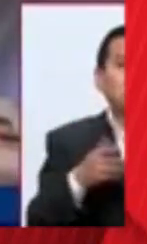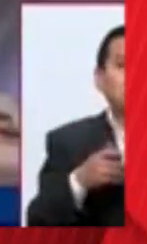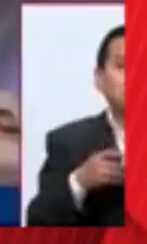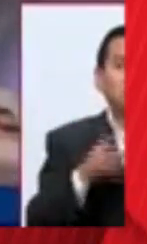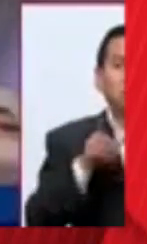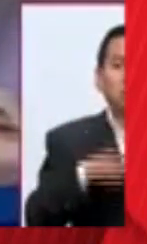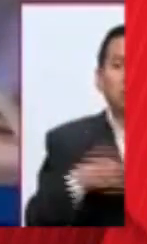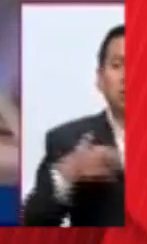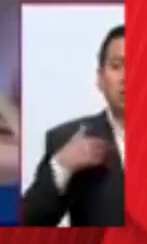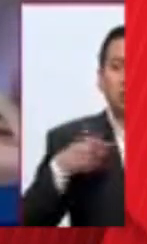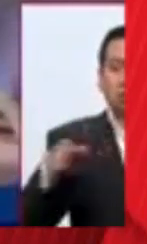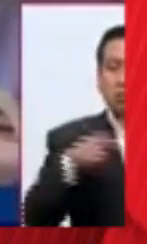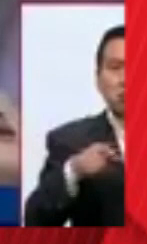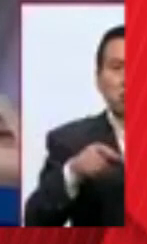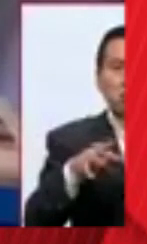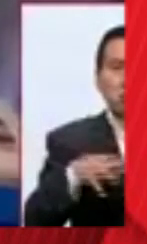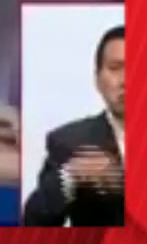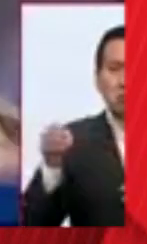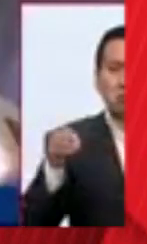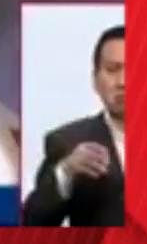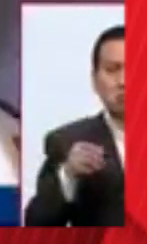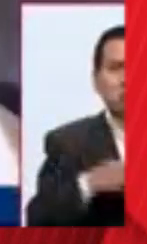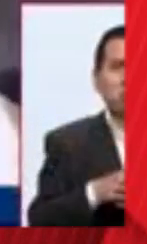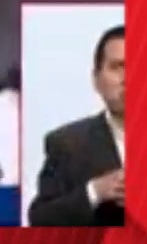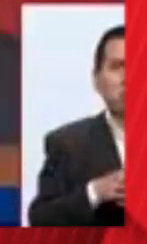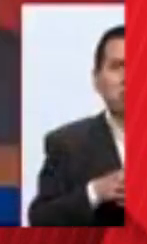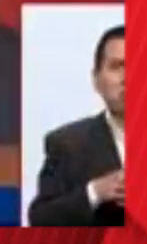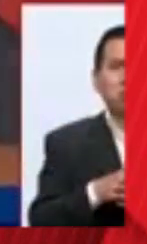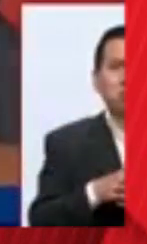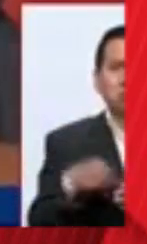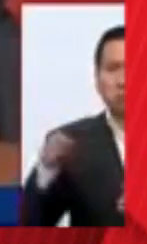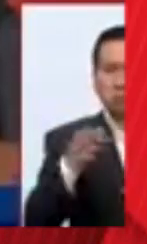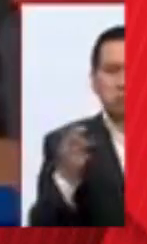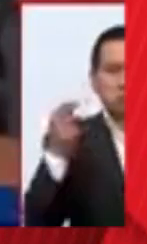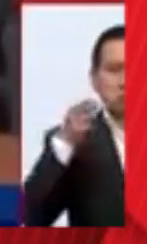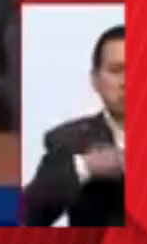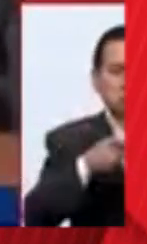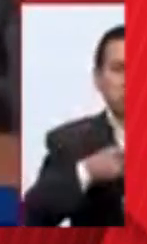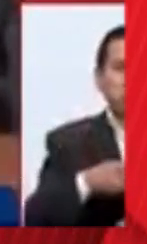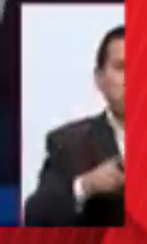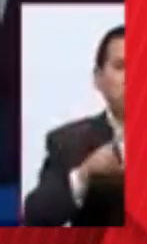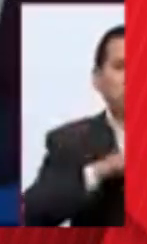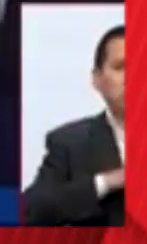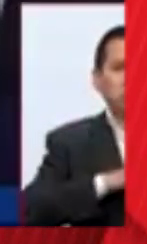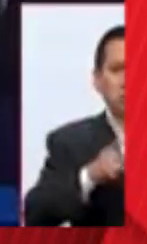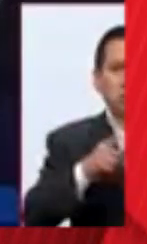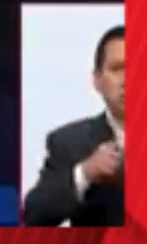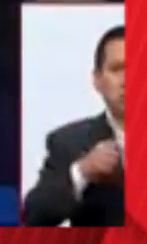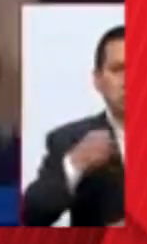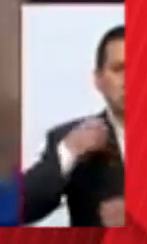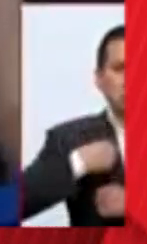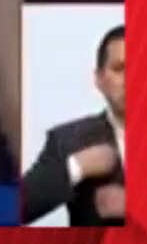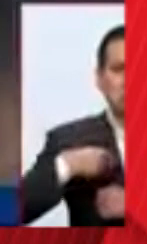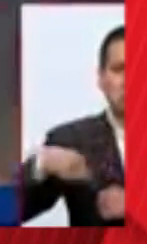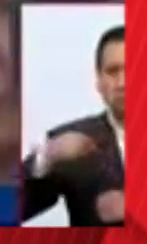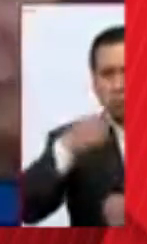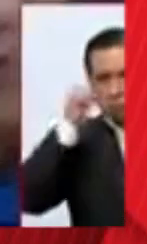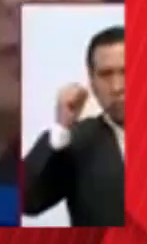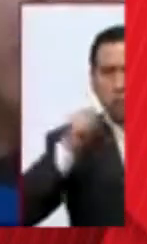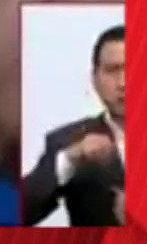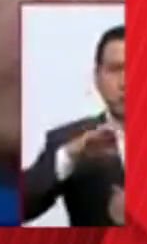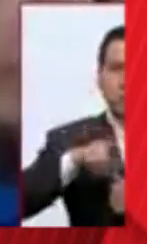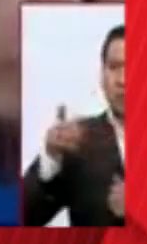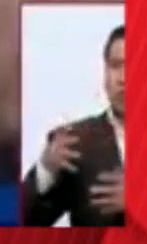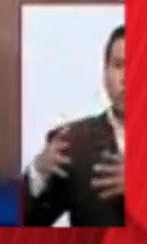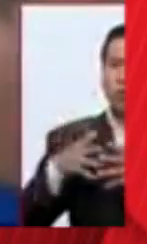después de que se retiraron de manera inconstitucional la policía boliviana, las Fuerzas Armadas, era la embajada de